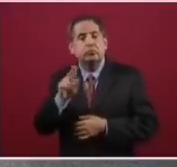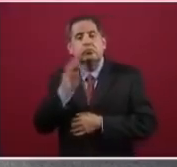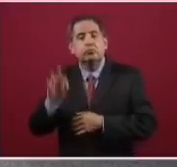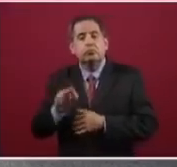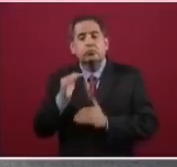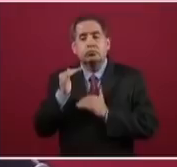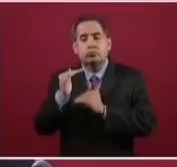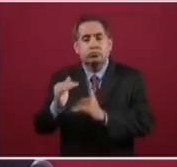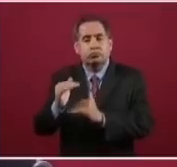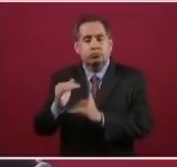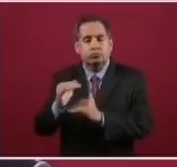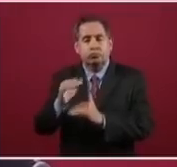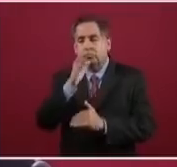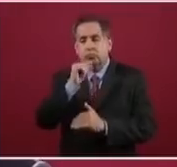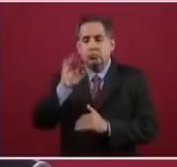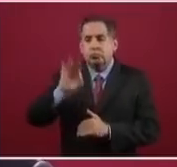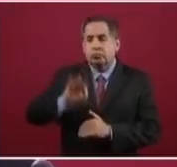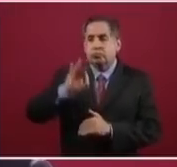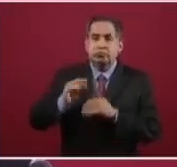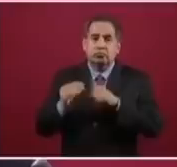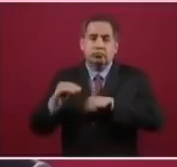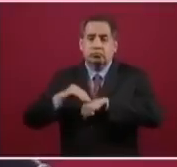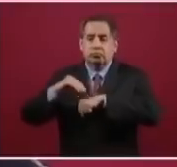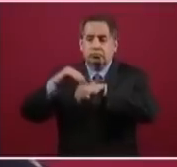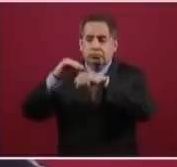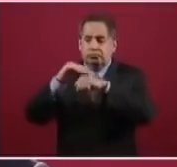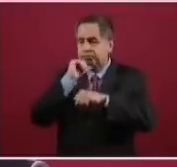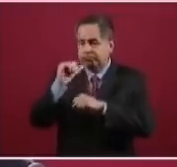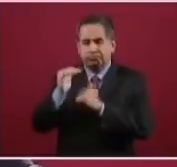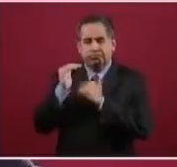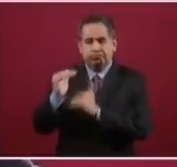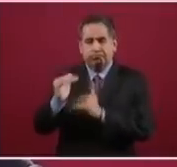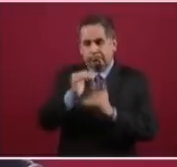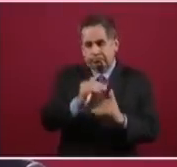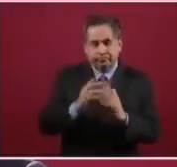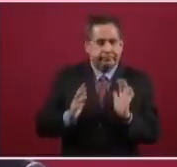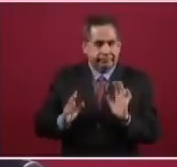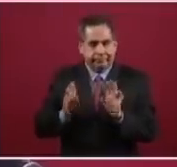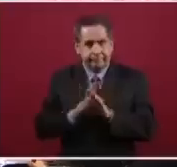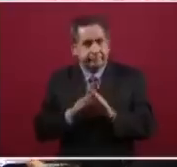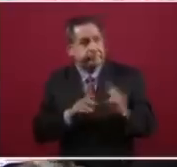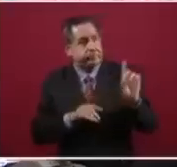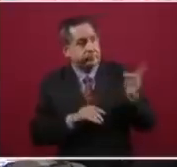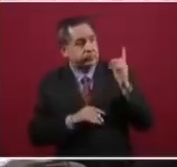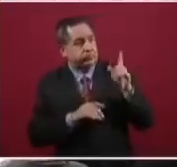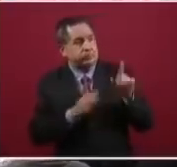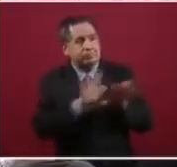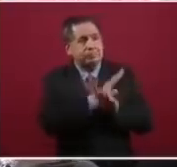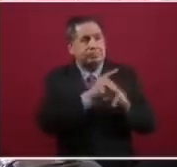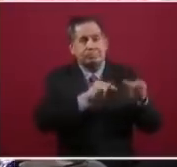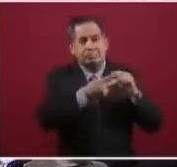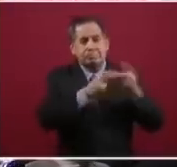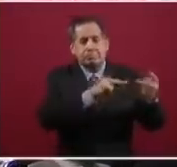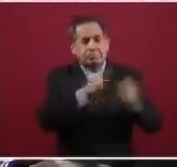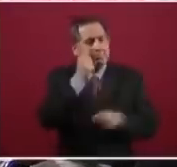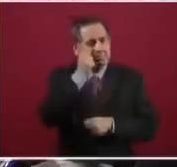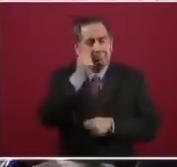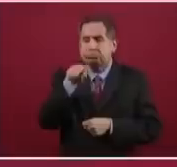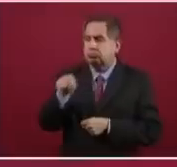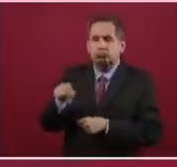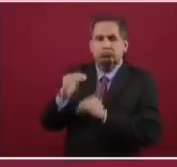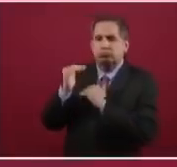ciento está tasa fija de tal forma que lo que los riesgos de tipo de cambio y de tasa de interés están extraordinariamente